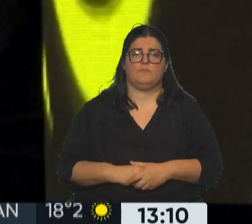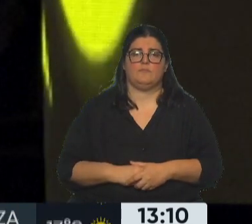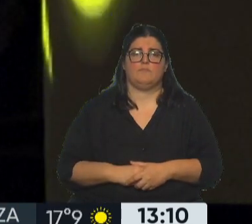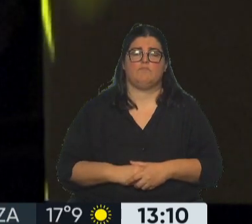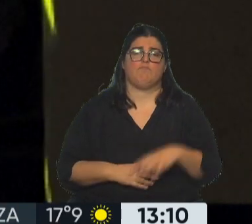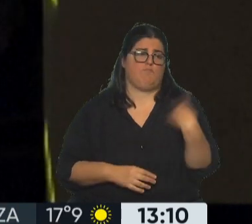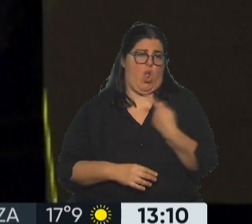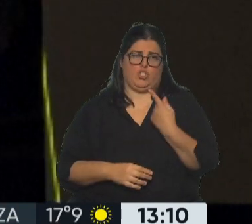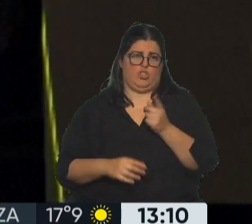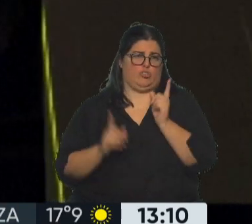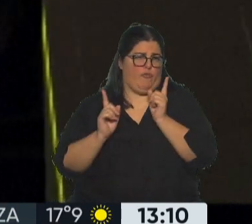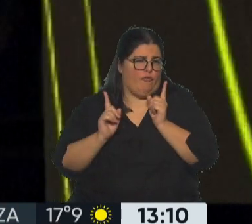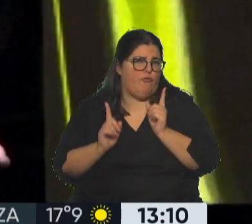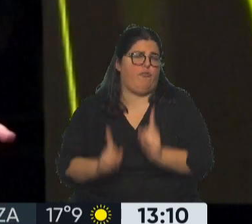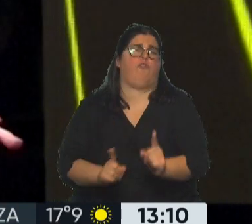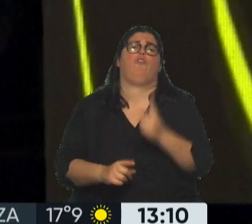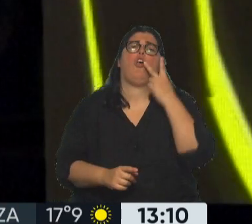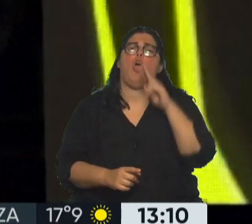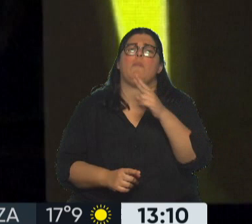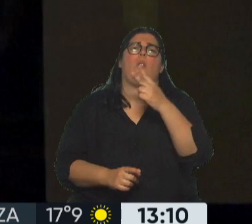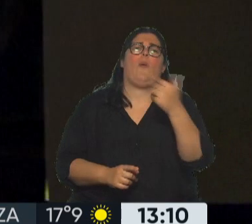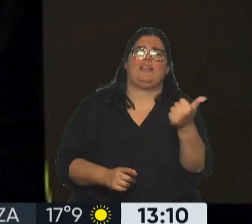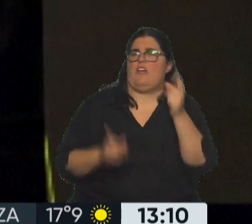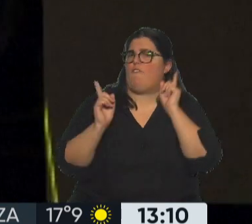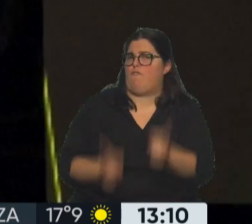Nos vamos hasta el año 2026.